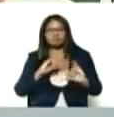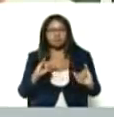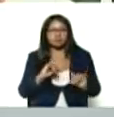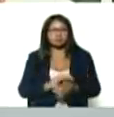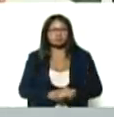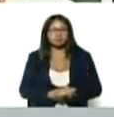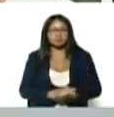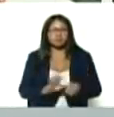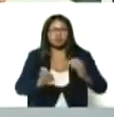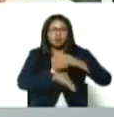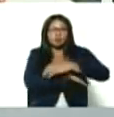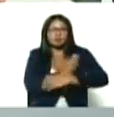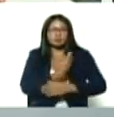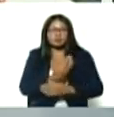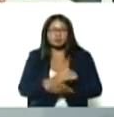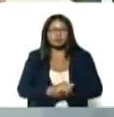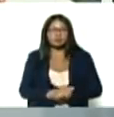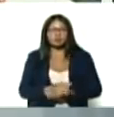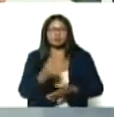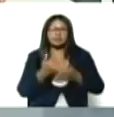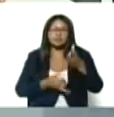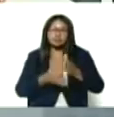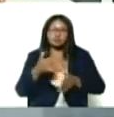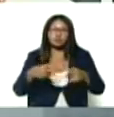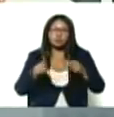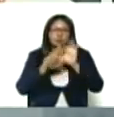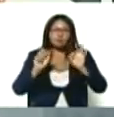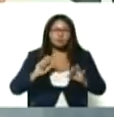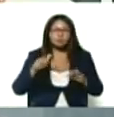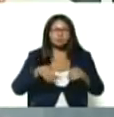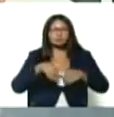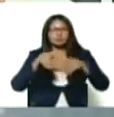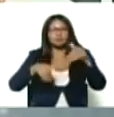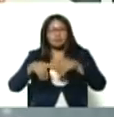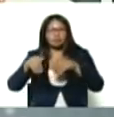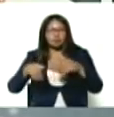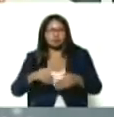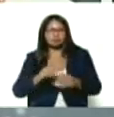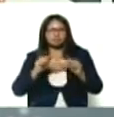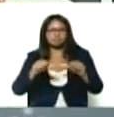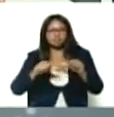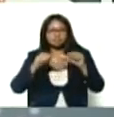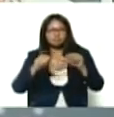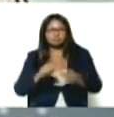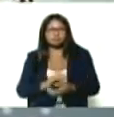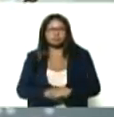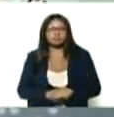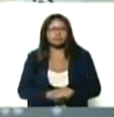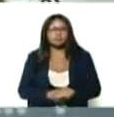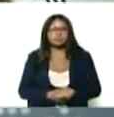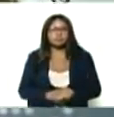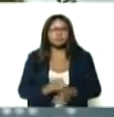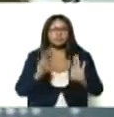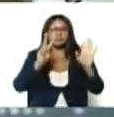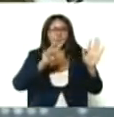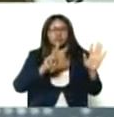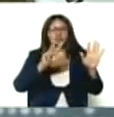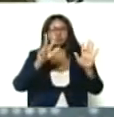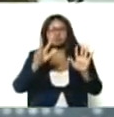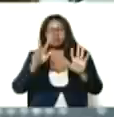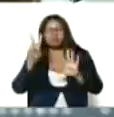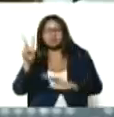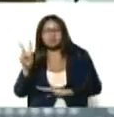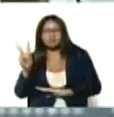las universidades, la inscripción en el registro electoral permanente. Hay 782 puntos.